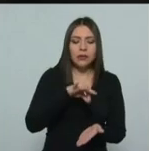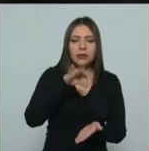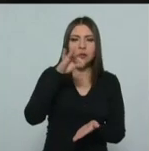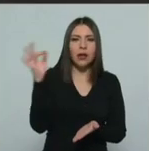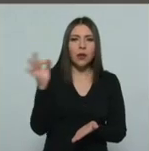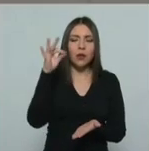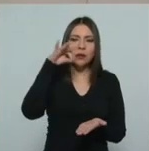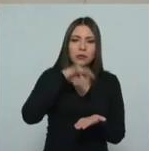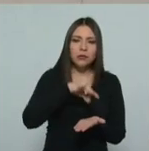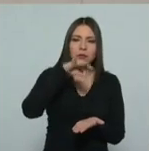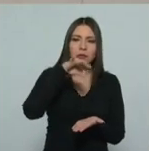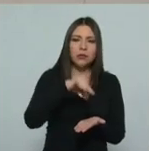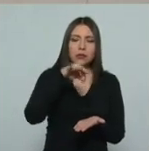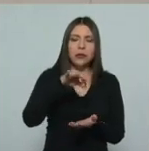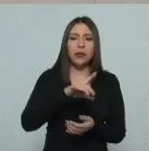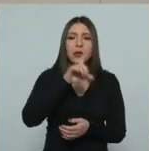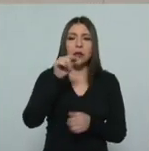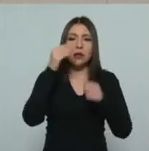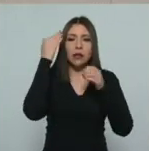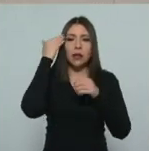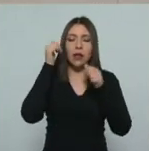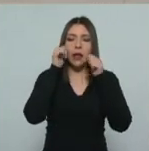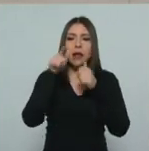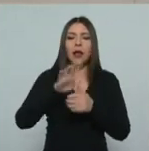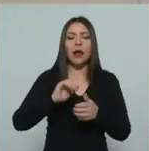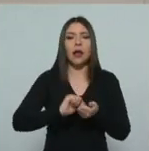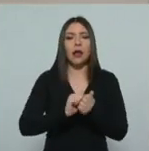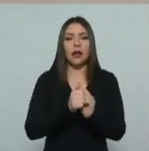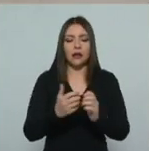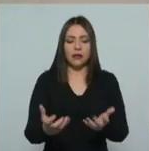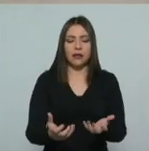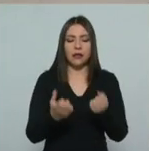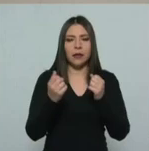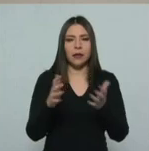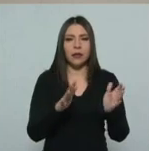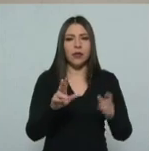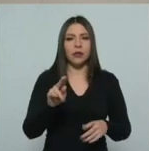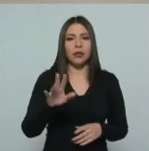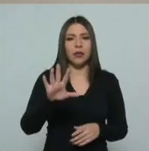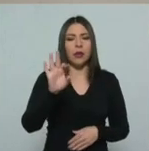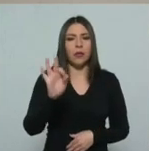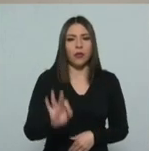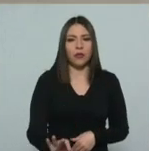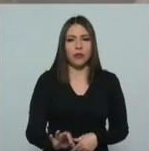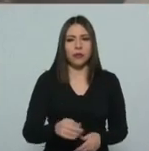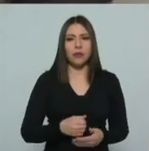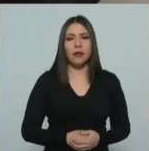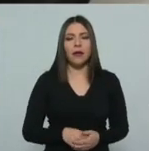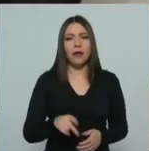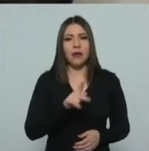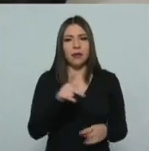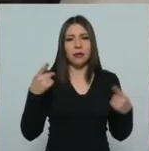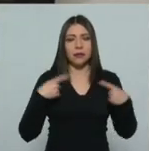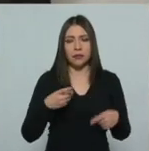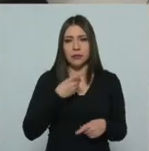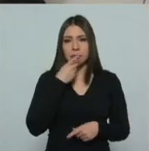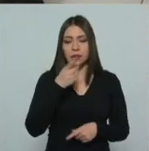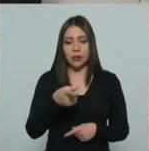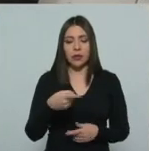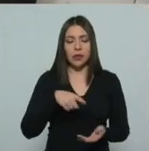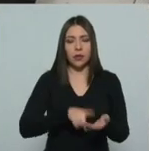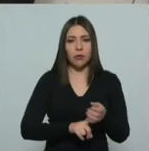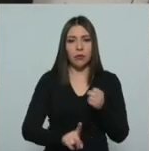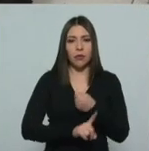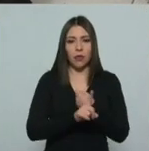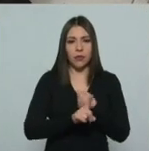de un tiempo de atención, Blackie ya está recuperado en un 85%. Los especialistas señalan que los problemas de